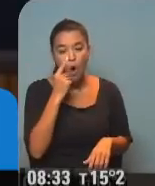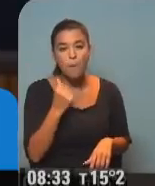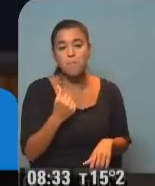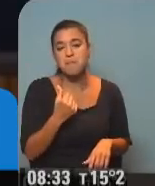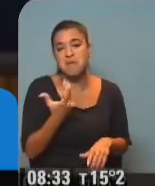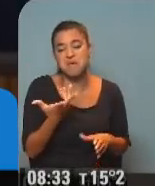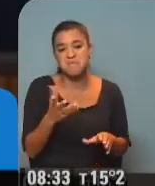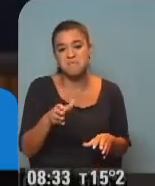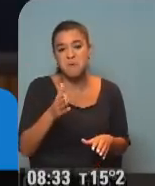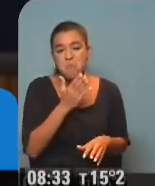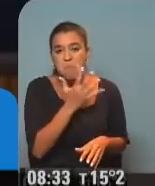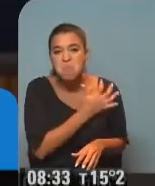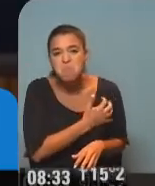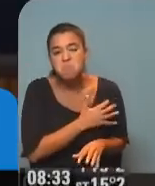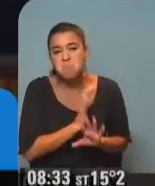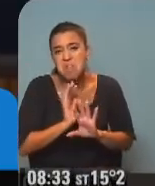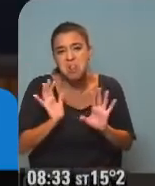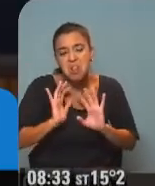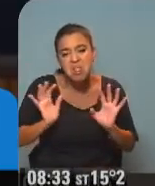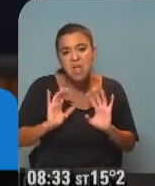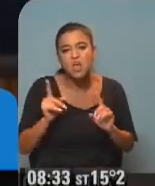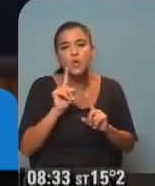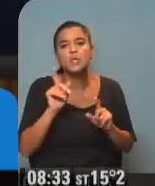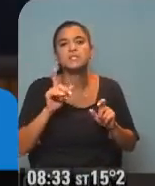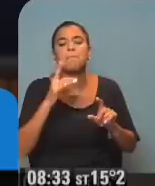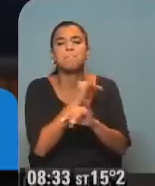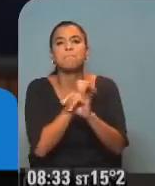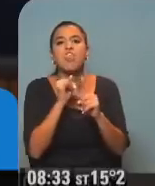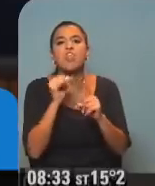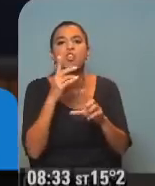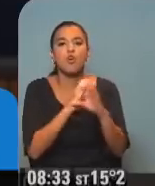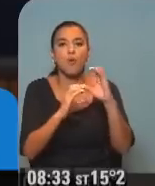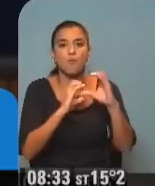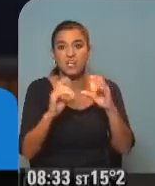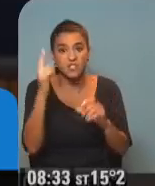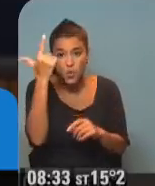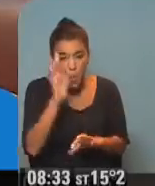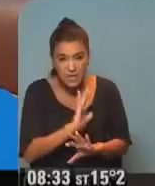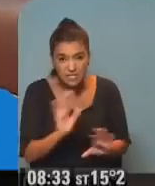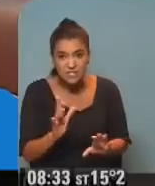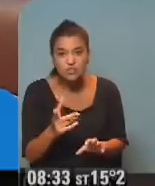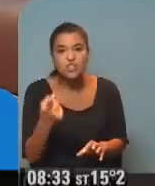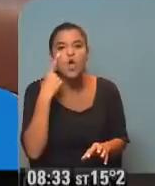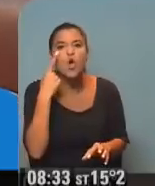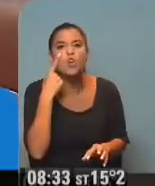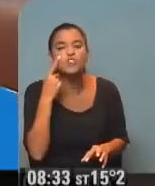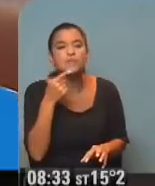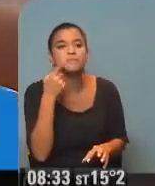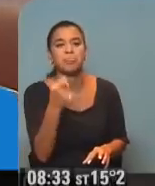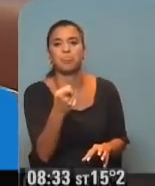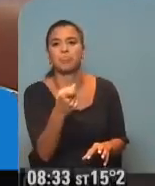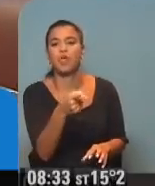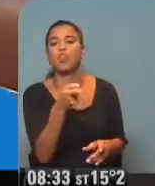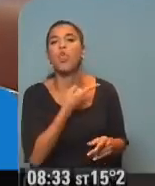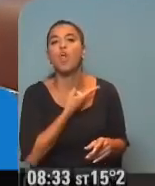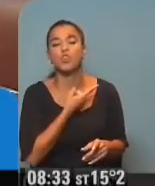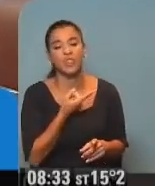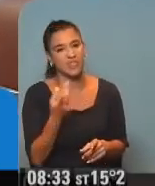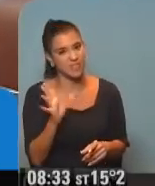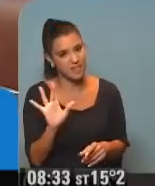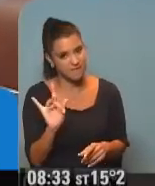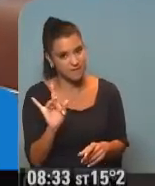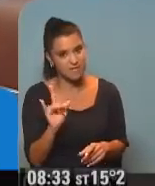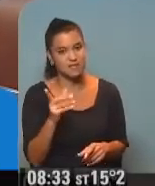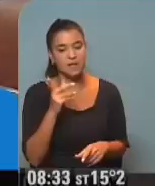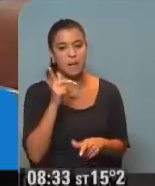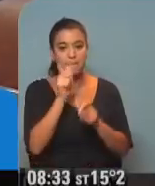bajo, humilde, sencillo, no está en los medios de comunicación. Y por lo tanto es muy difícil que lo conocieran, que supieran dónde está. Y sin embargo, la gente que